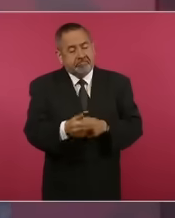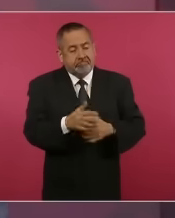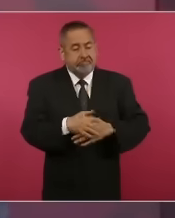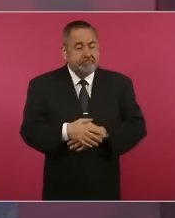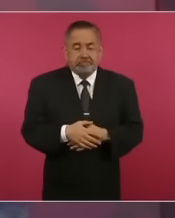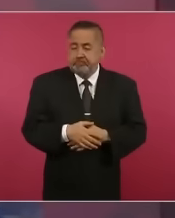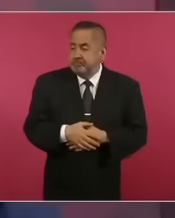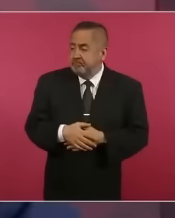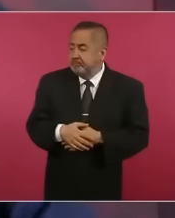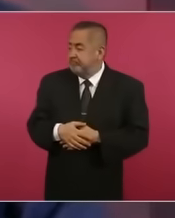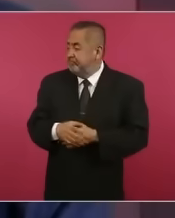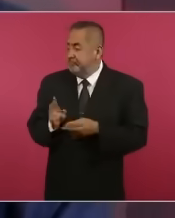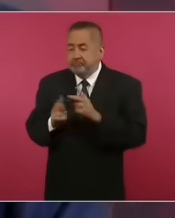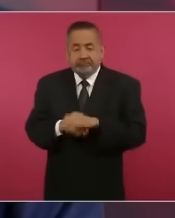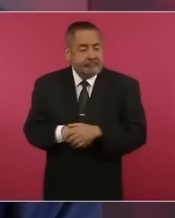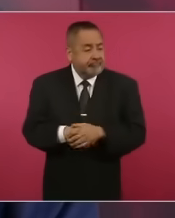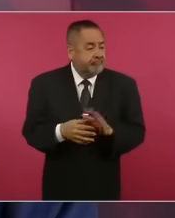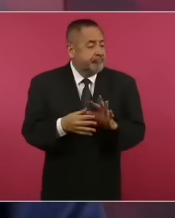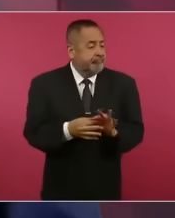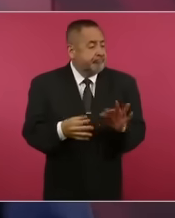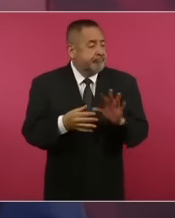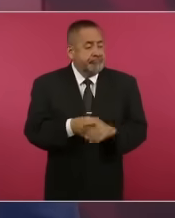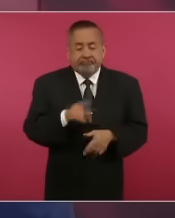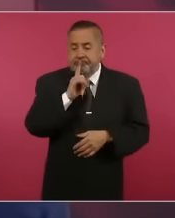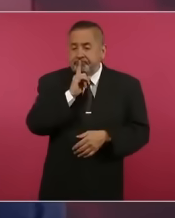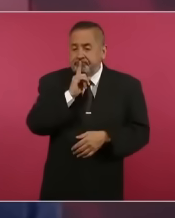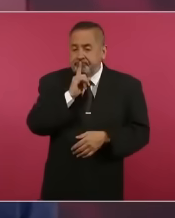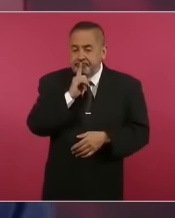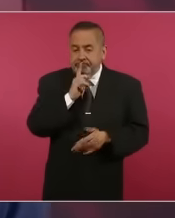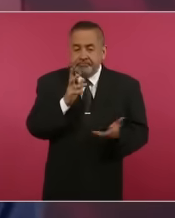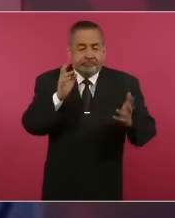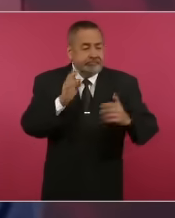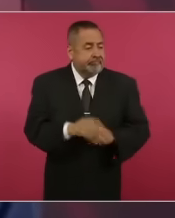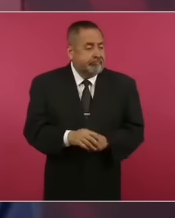Supiste lo que pasó ayer.